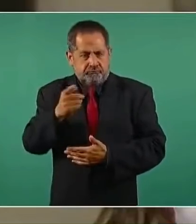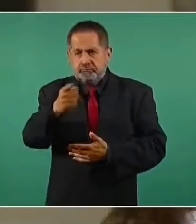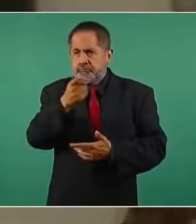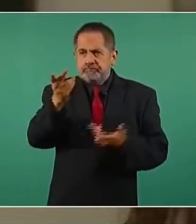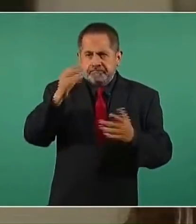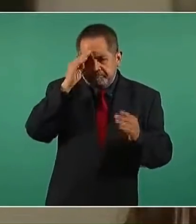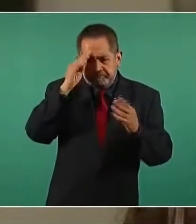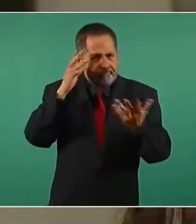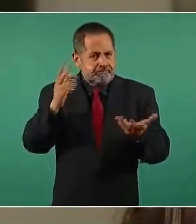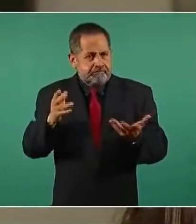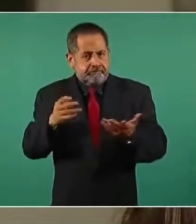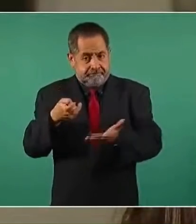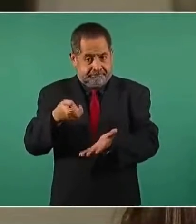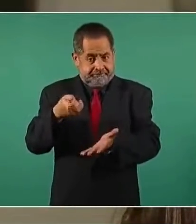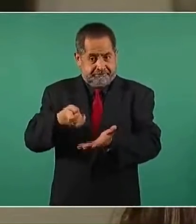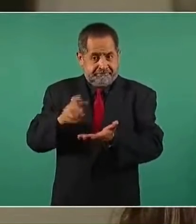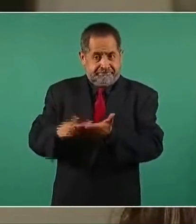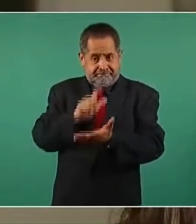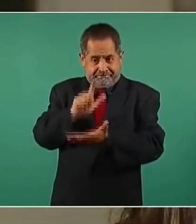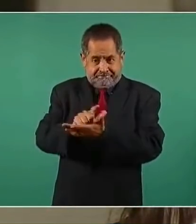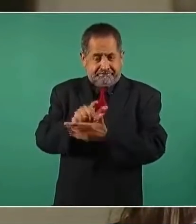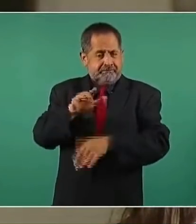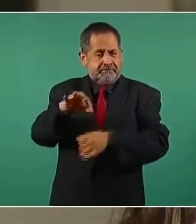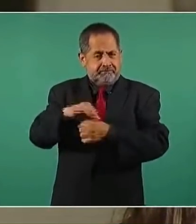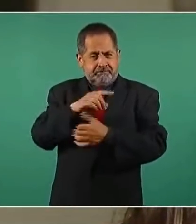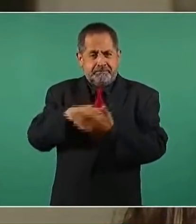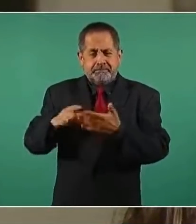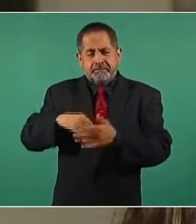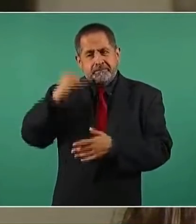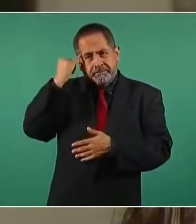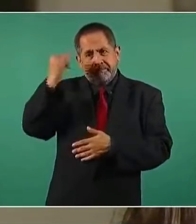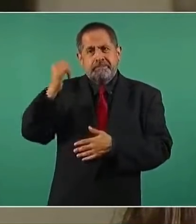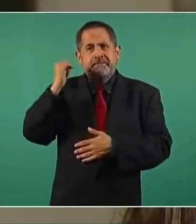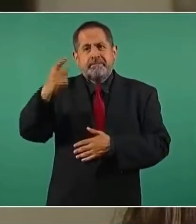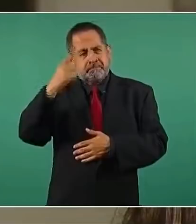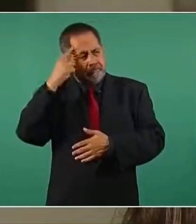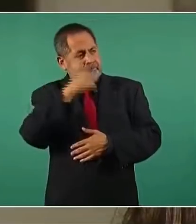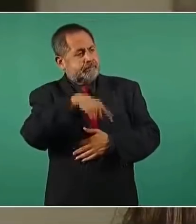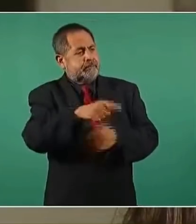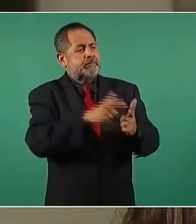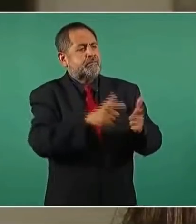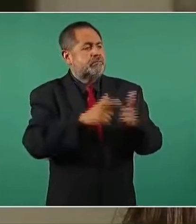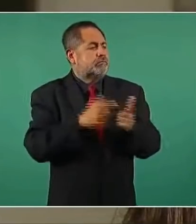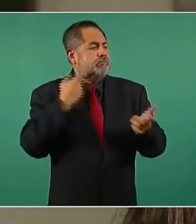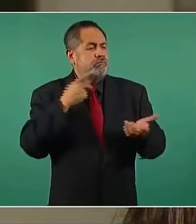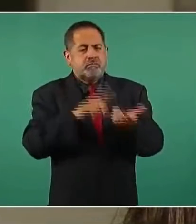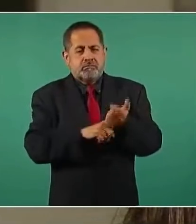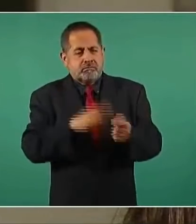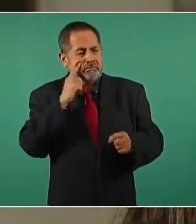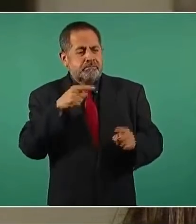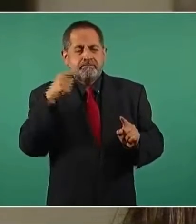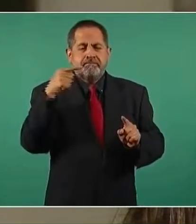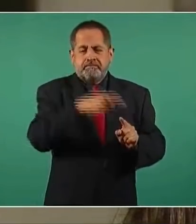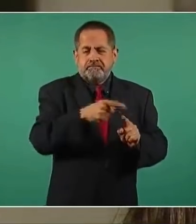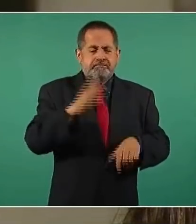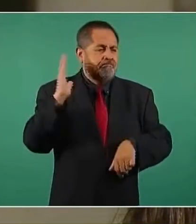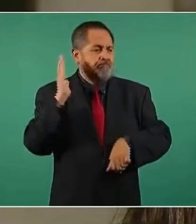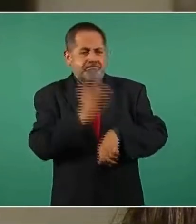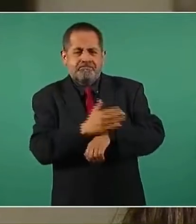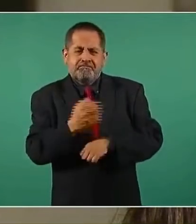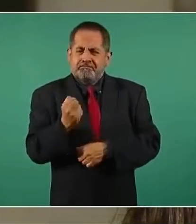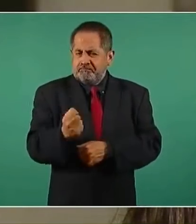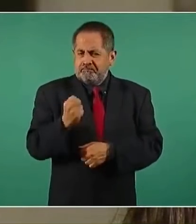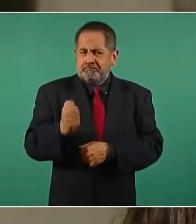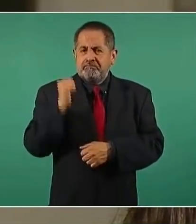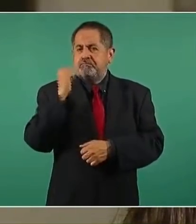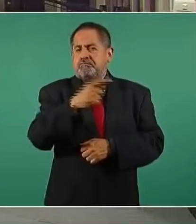¿Se podría esperar en esta misma reforma plantear una a los partidos políticos, así como imponer sanciones más severas por no